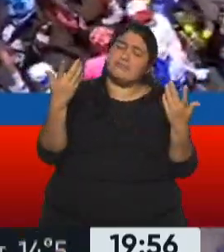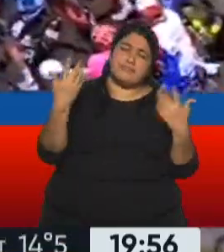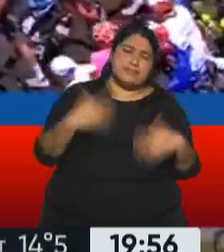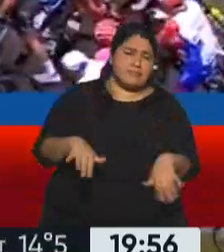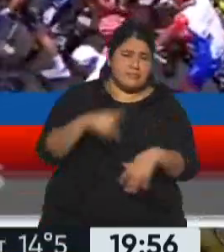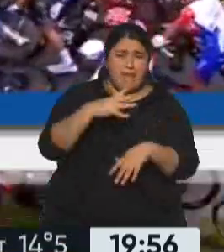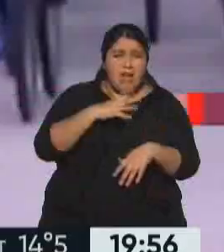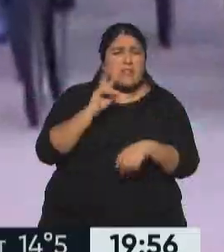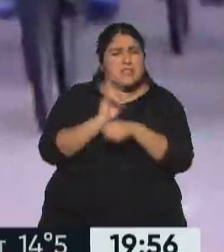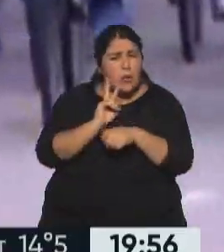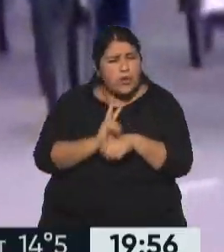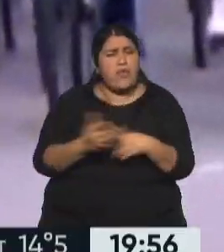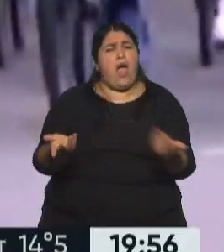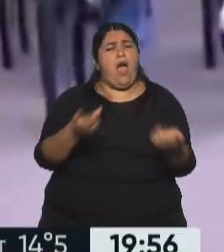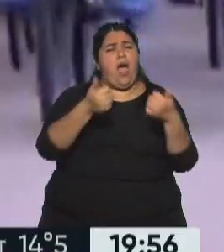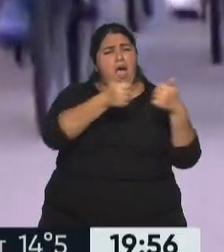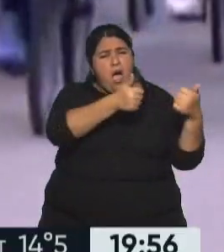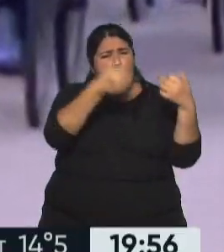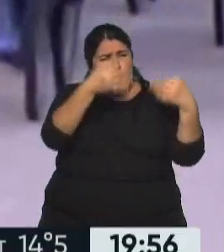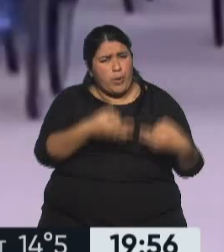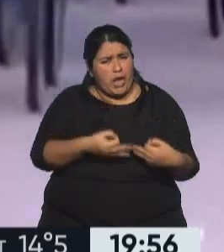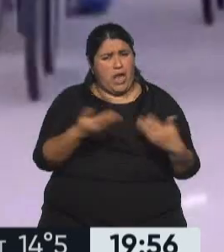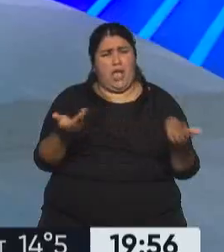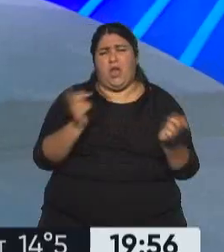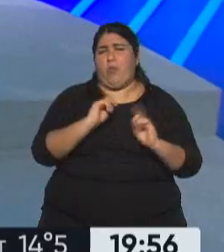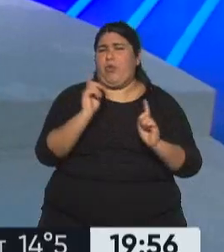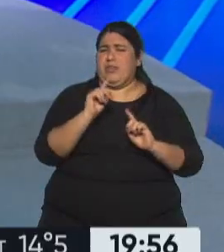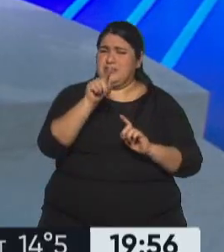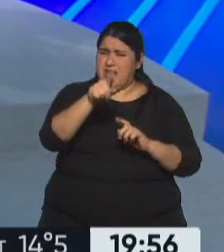seguridad, de ubicación y demás. No debió haber estado ahí nunca. La última